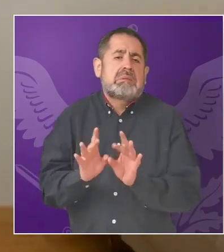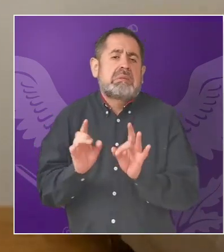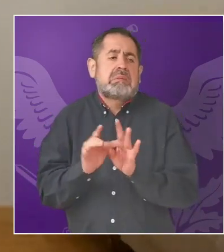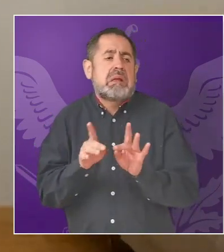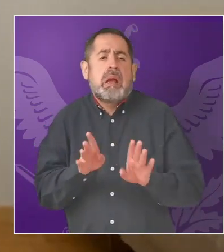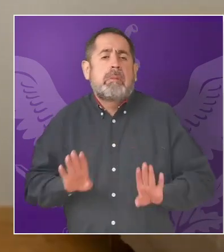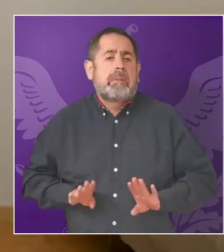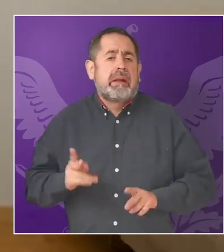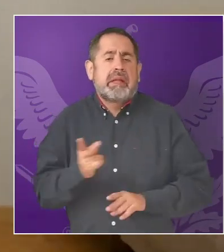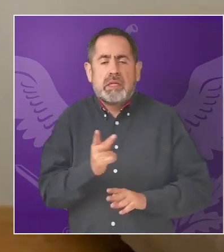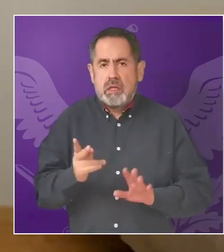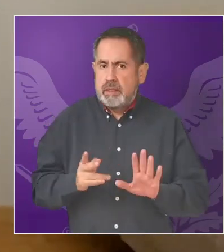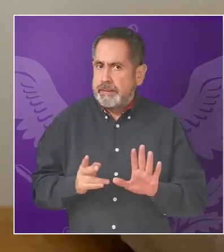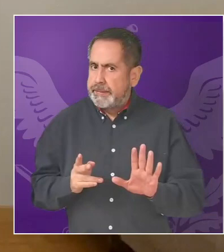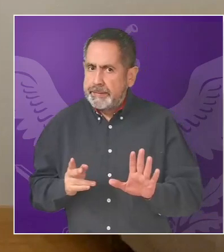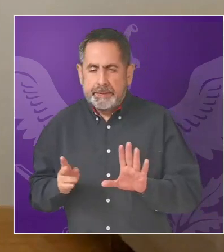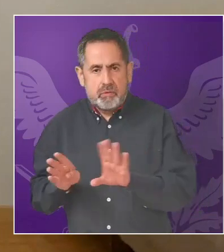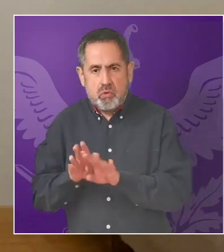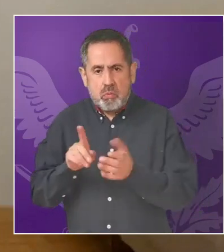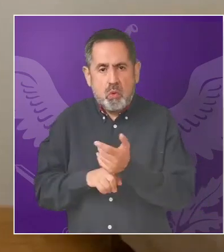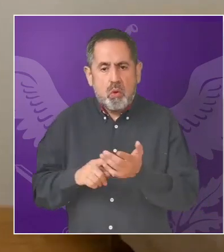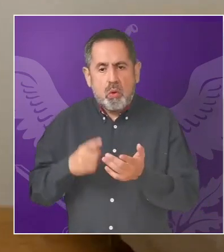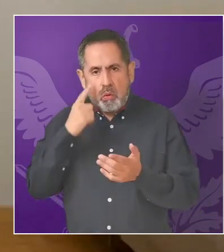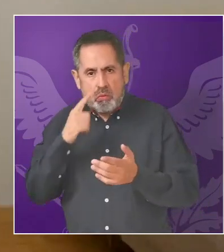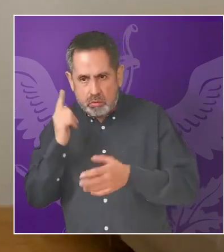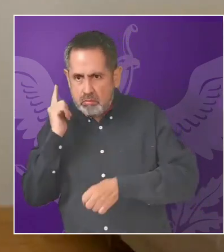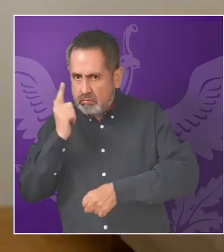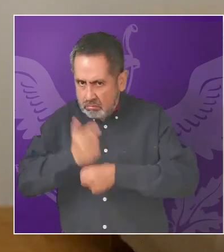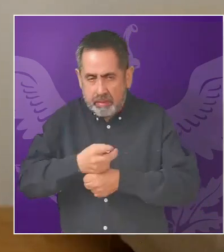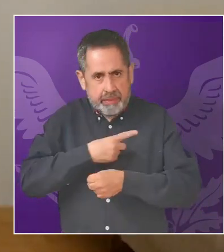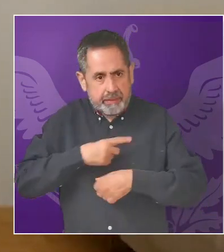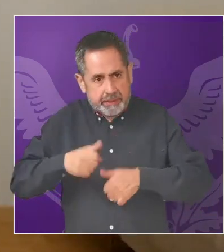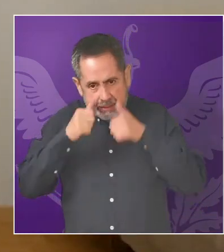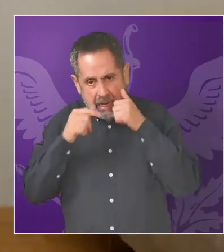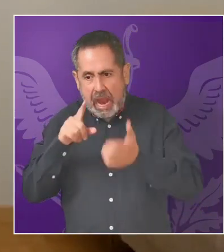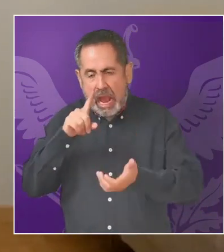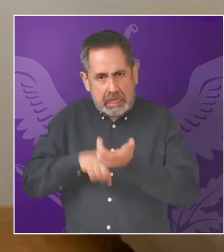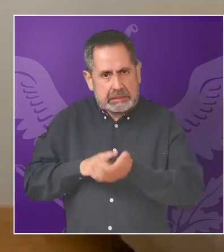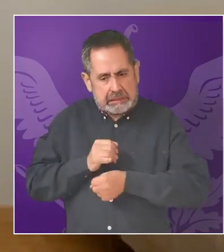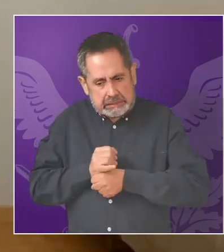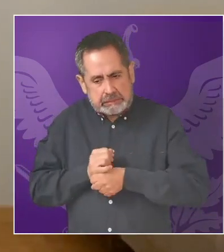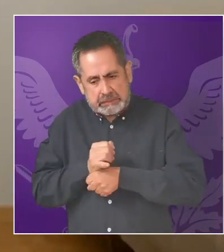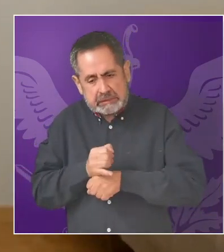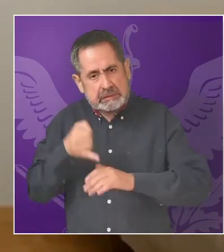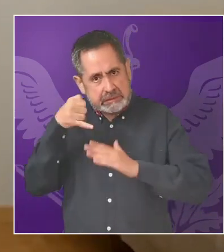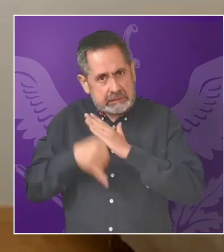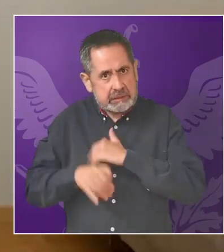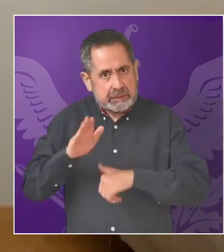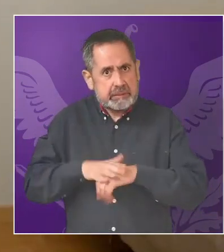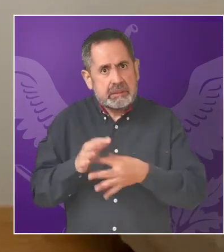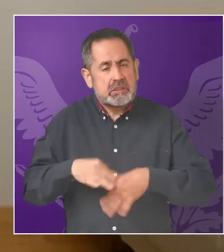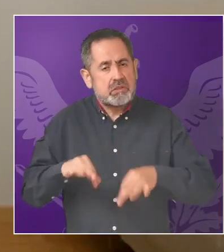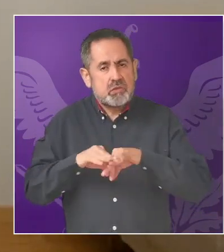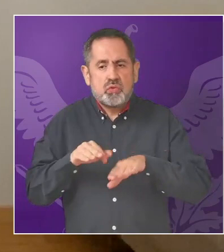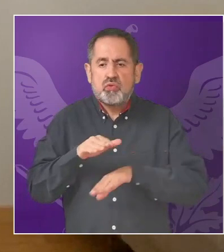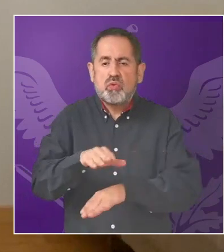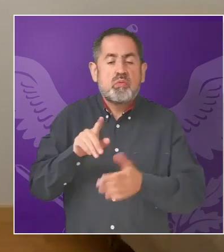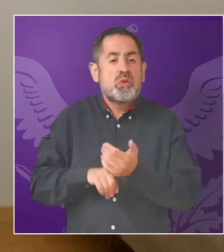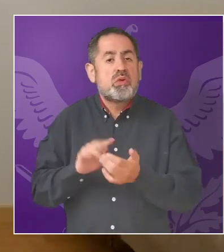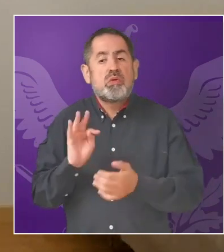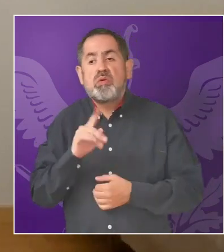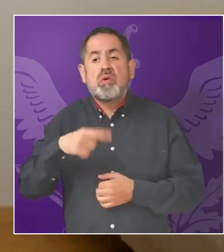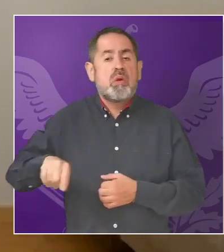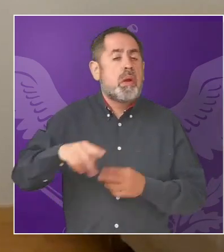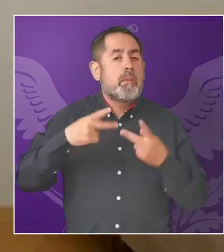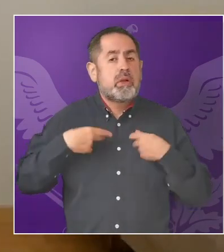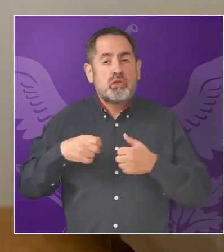acción intencional que busca distraer la atención sobre las investigaciones referentes